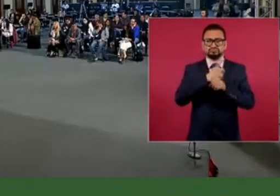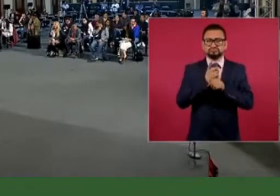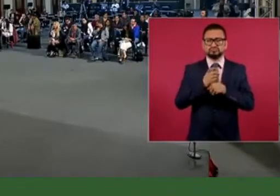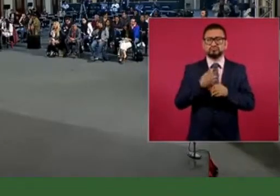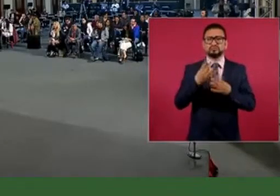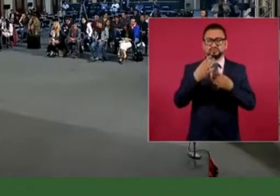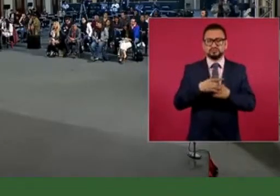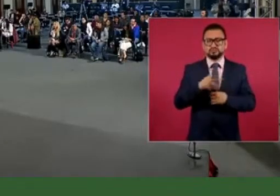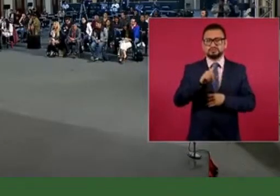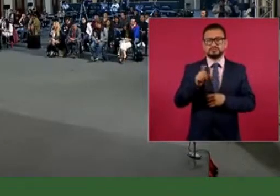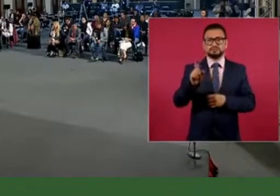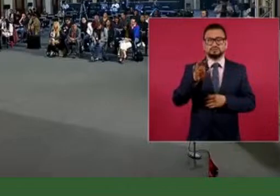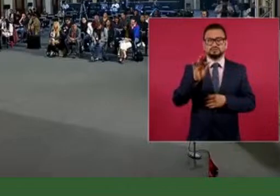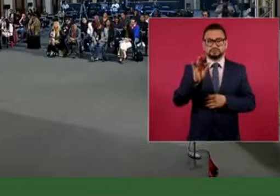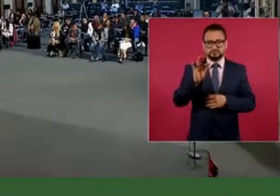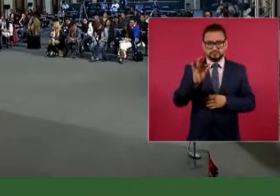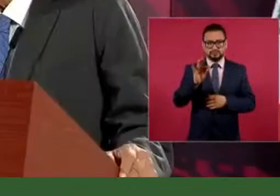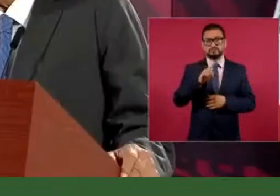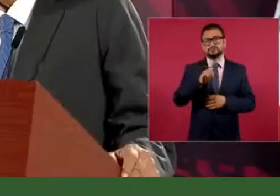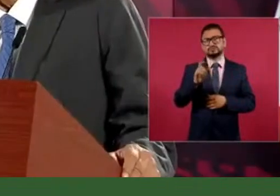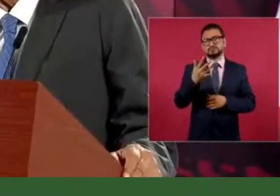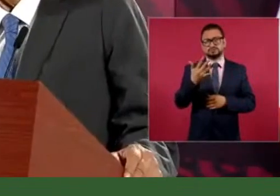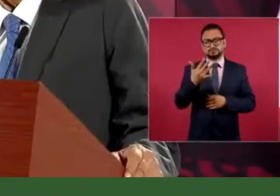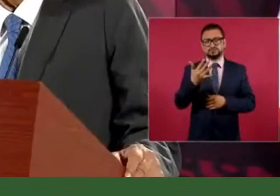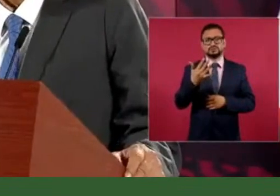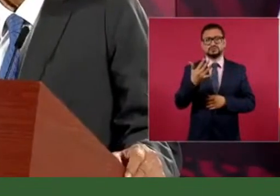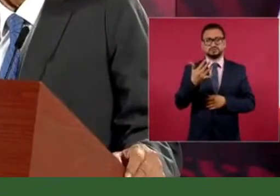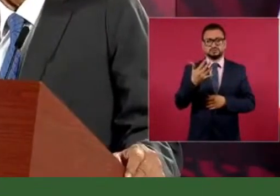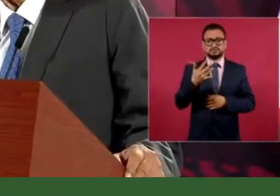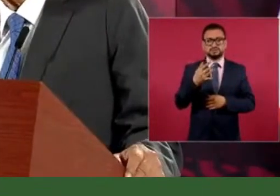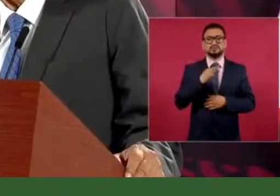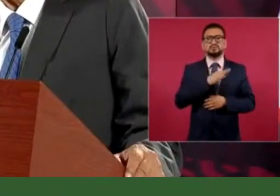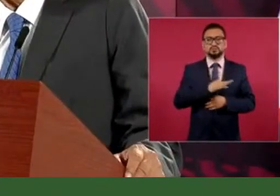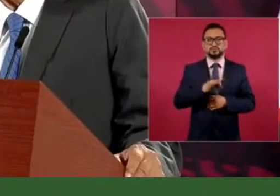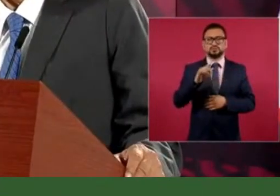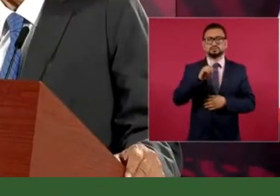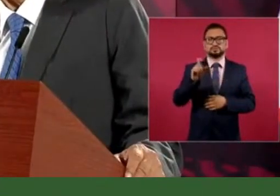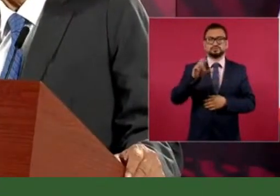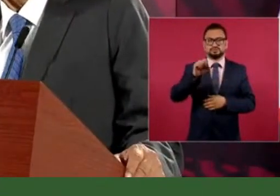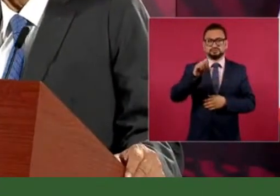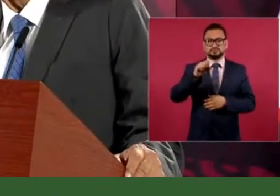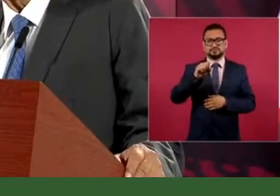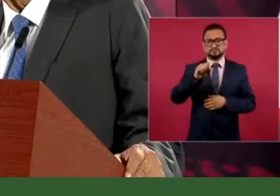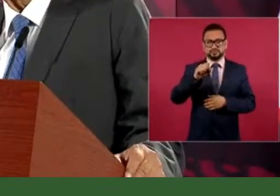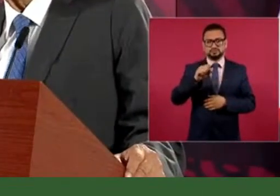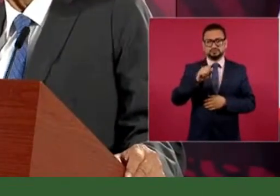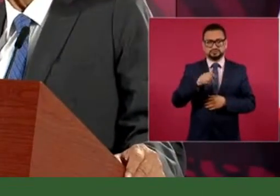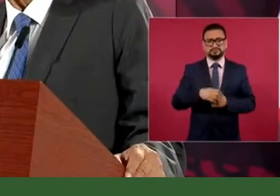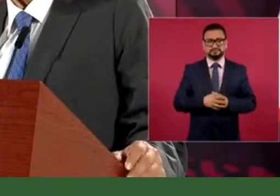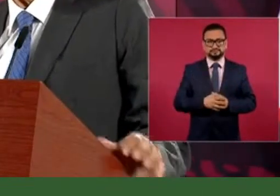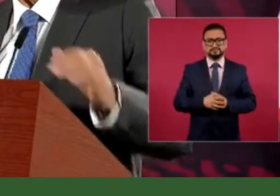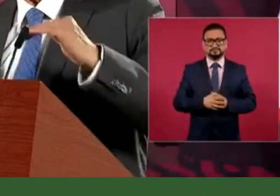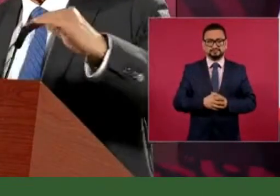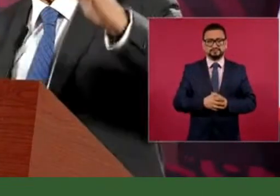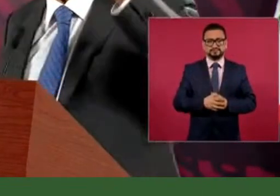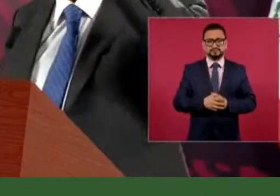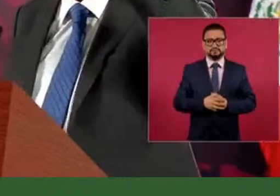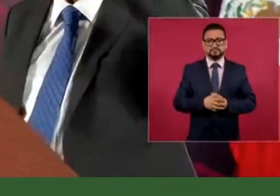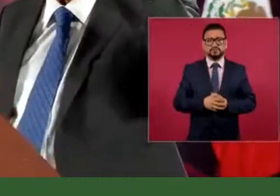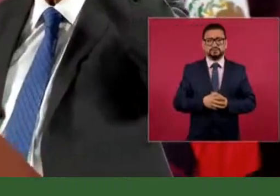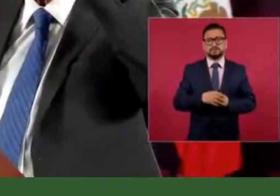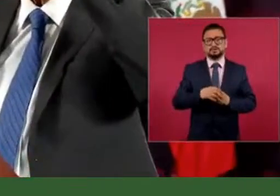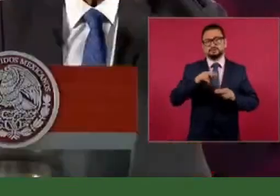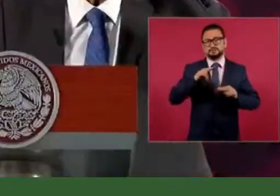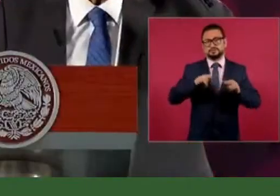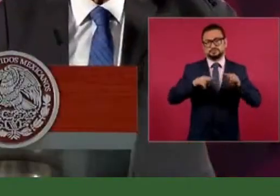Llega a 140, 150, tiene capacidad para 160 kilómetros por hora. Gracias. Eso va a ir